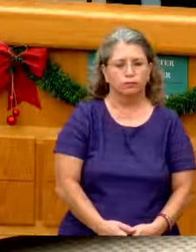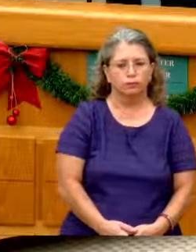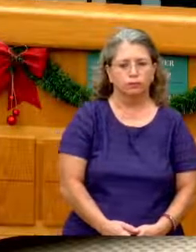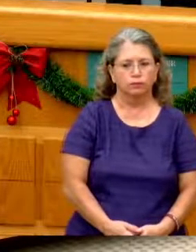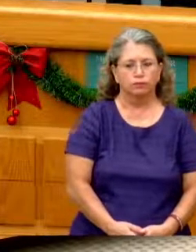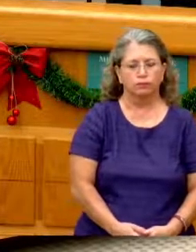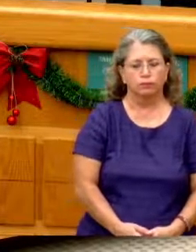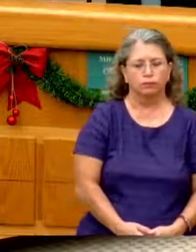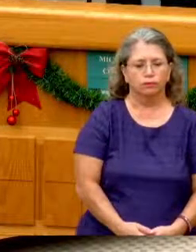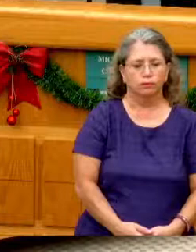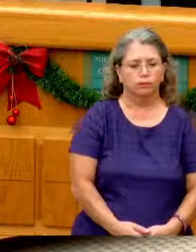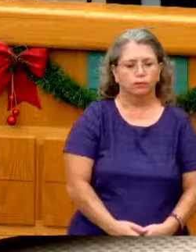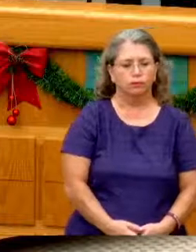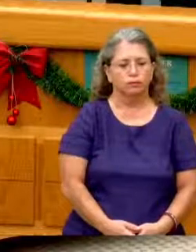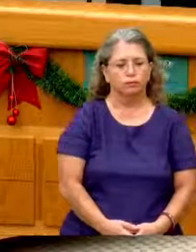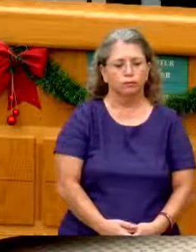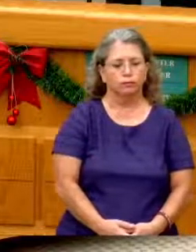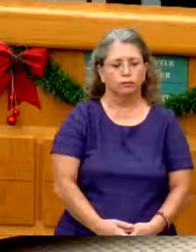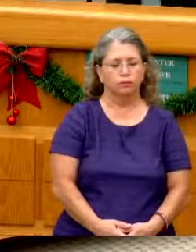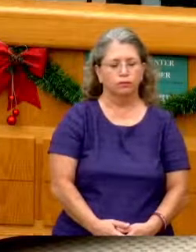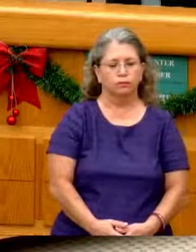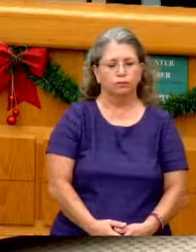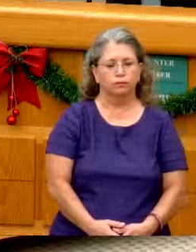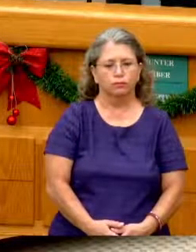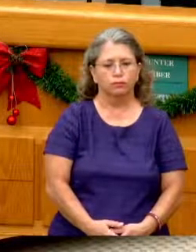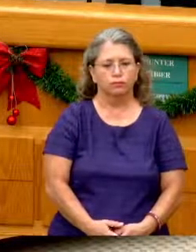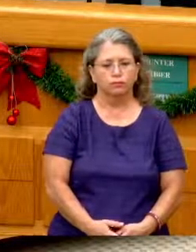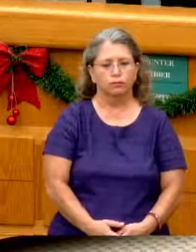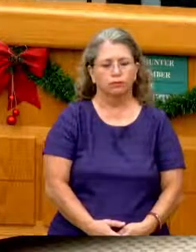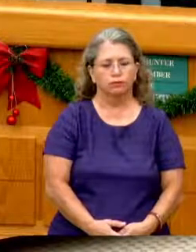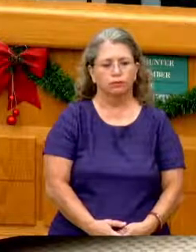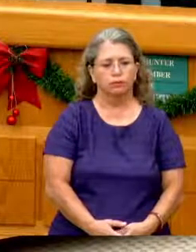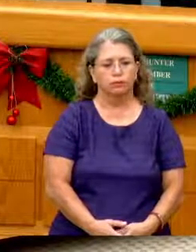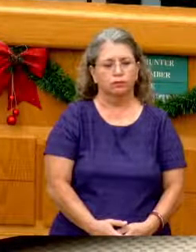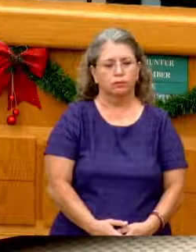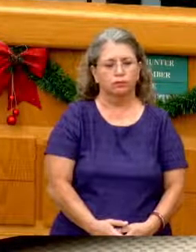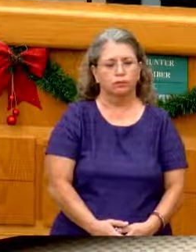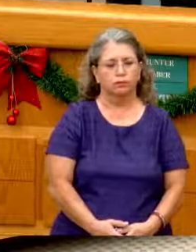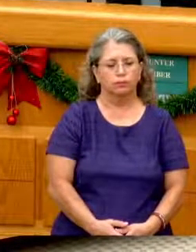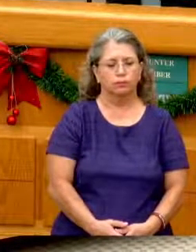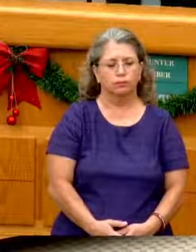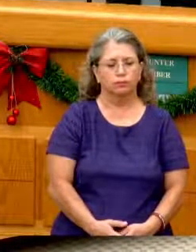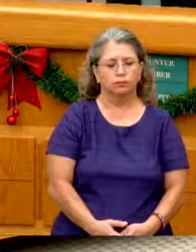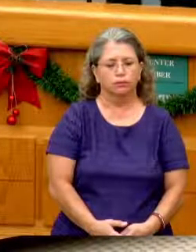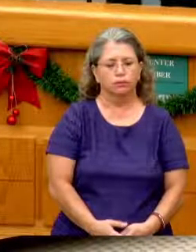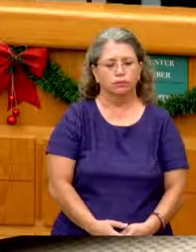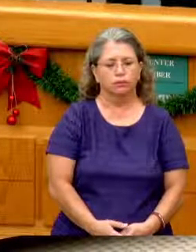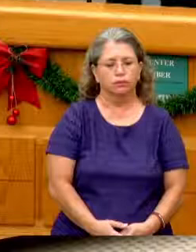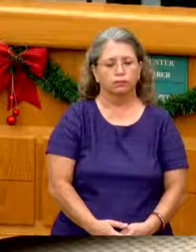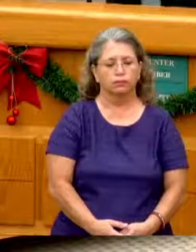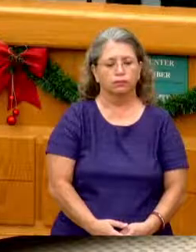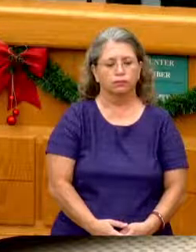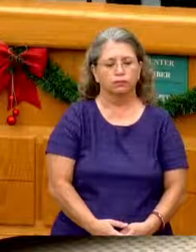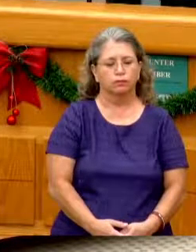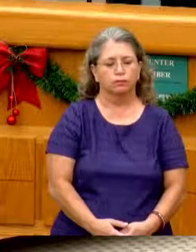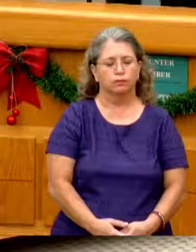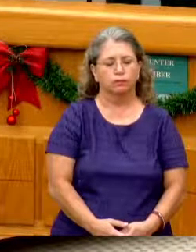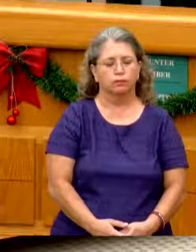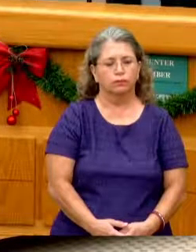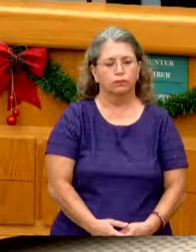del COVID-19 continúan realizándose en el condado de Nueces. Una lista de los sitios se actualiza semanalmente y se publica en la